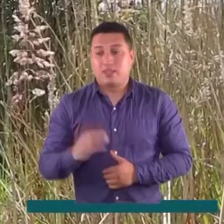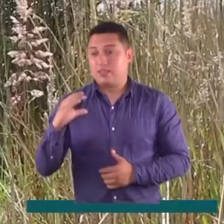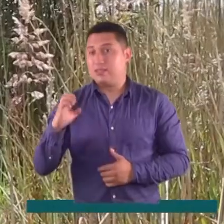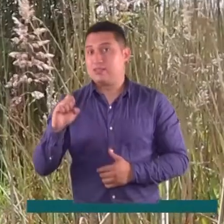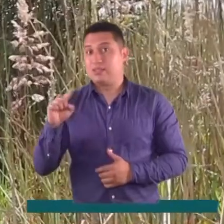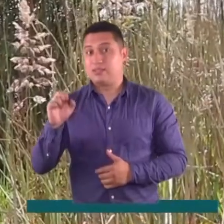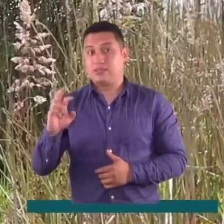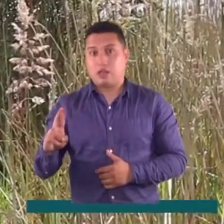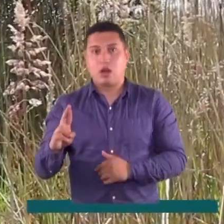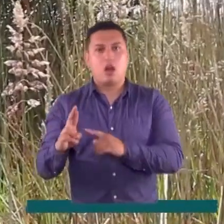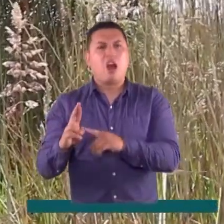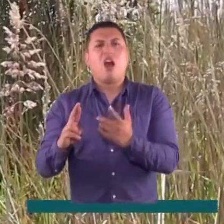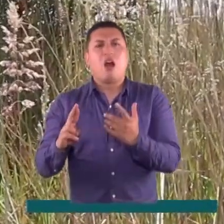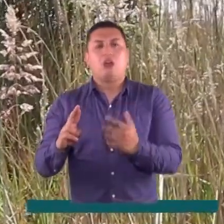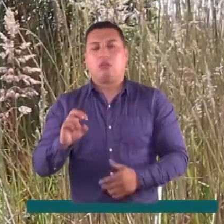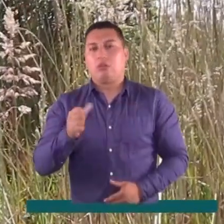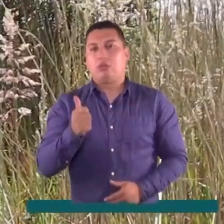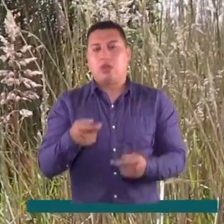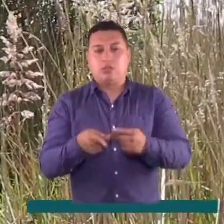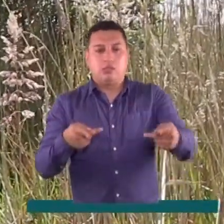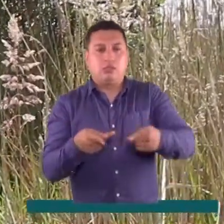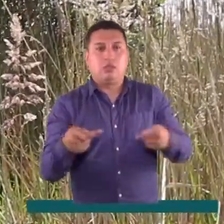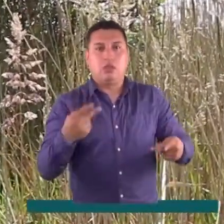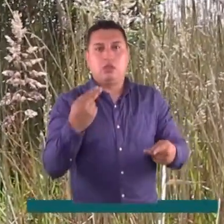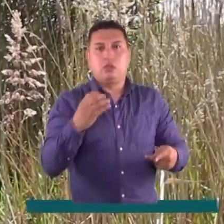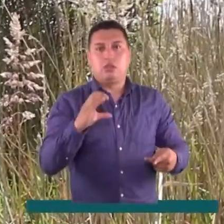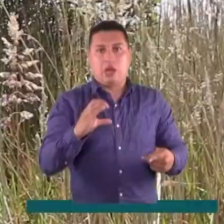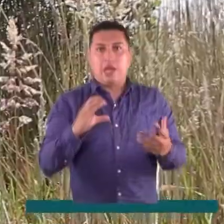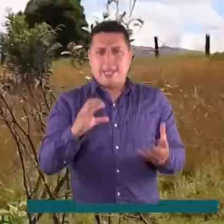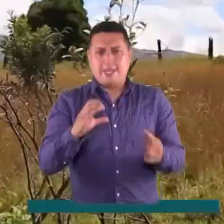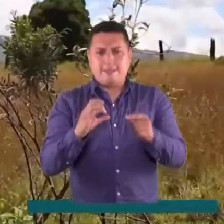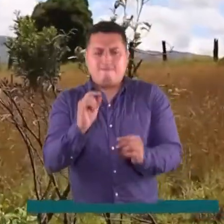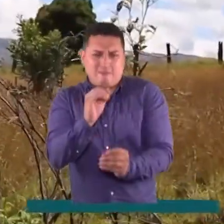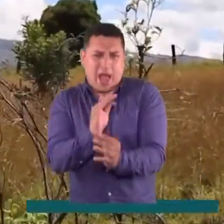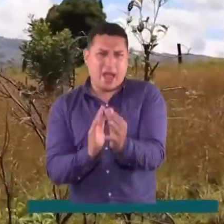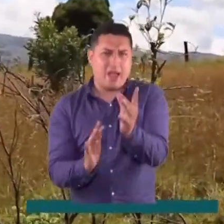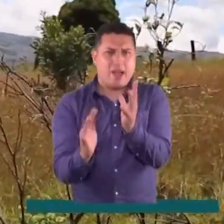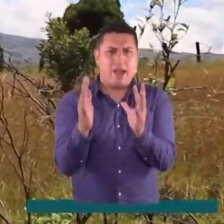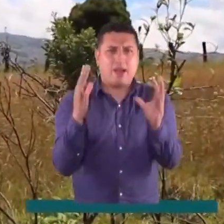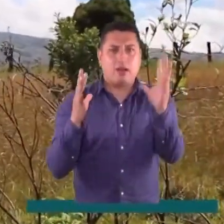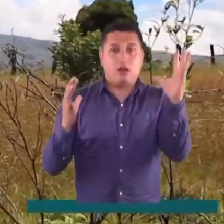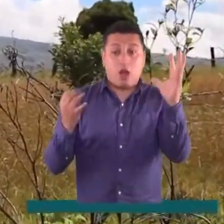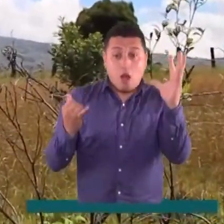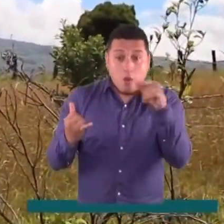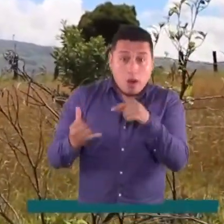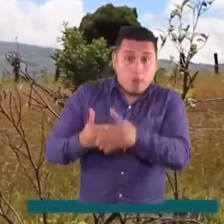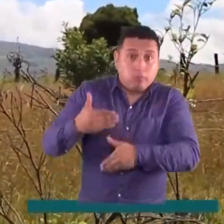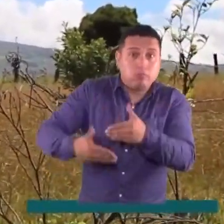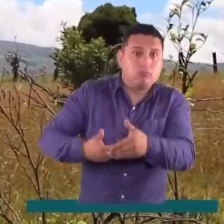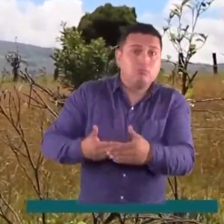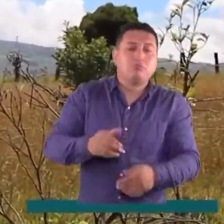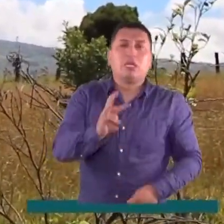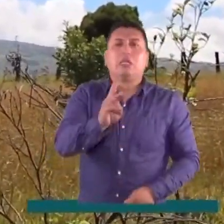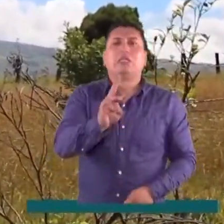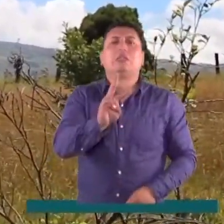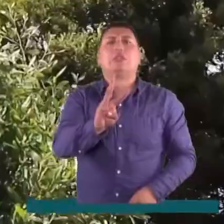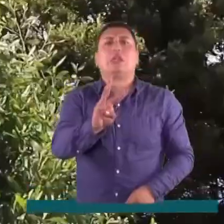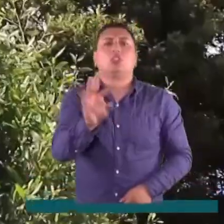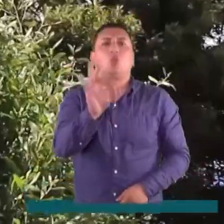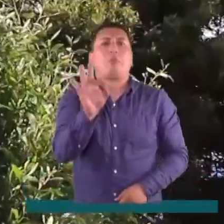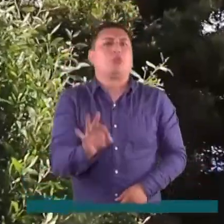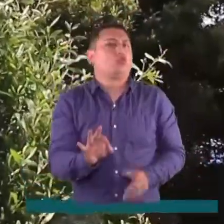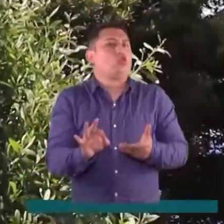capa. Según César Aranguren, son 10 hectáreas que se pretenden poblar con árboles nativos y hasta el momento solo se